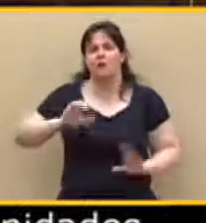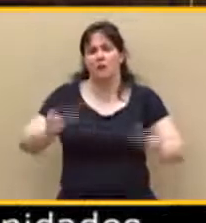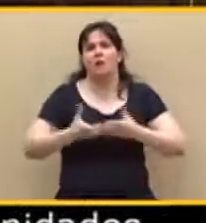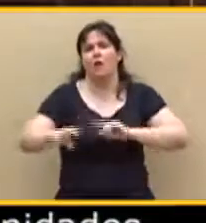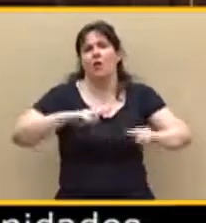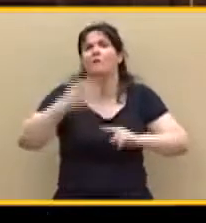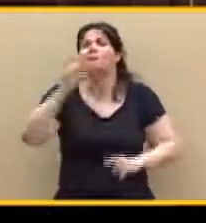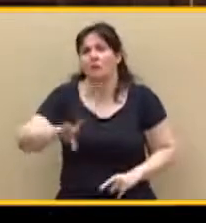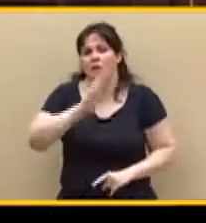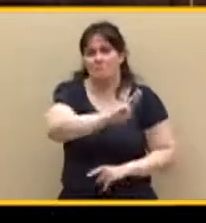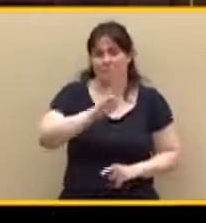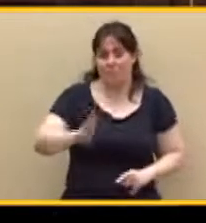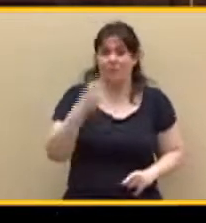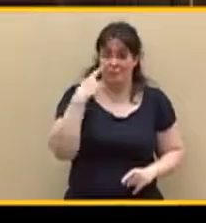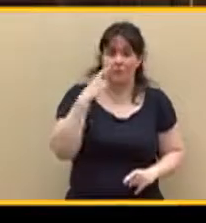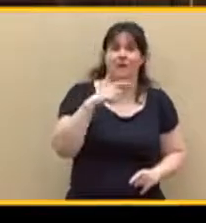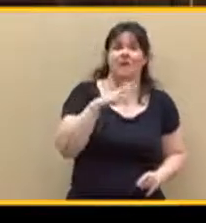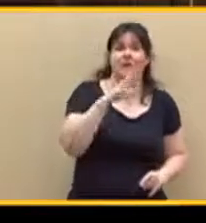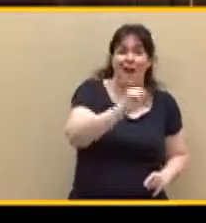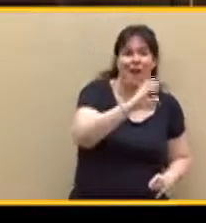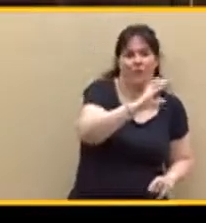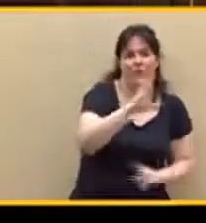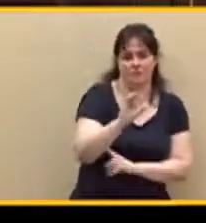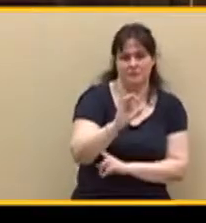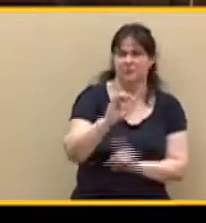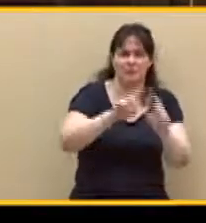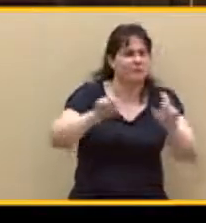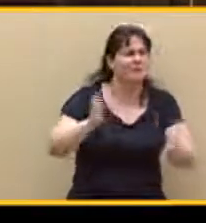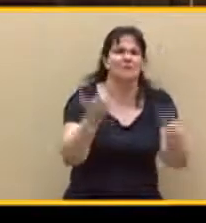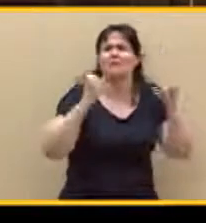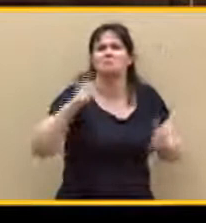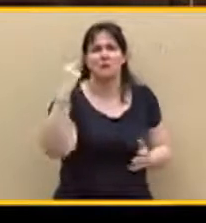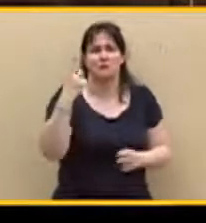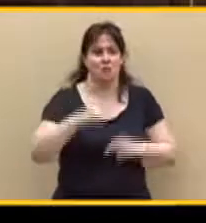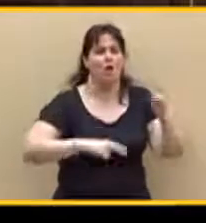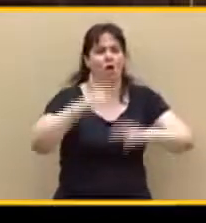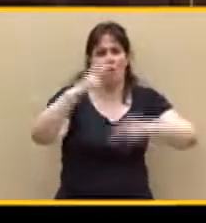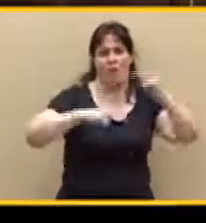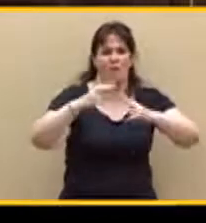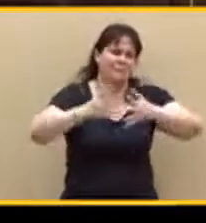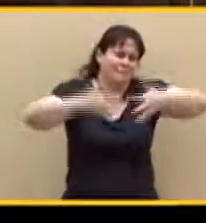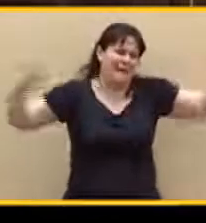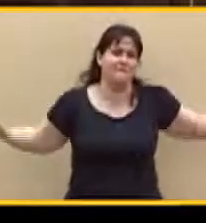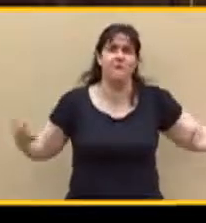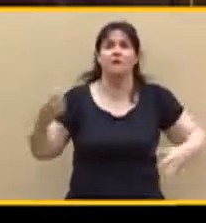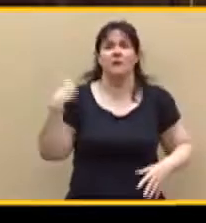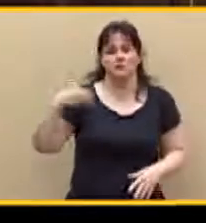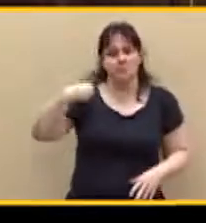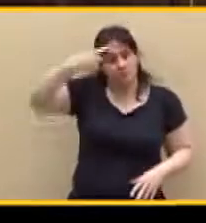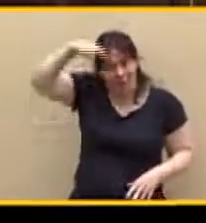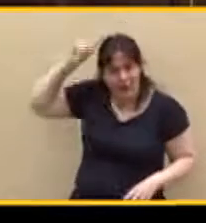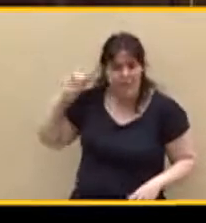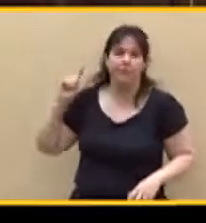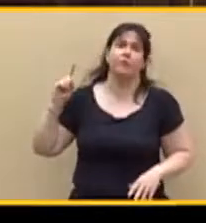seguimos. ACS, una de las empresas más beneficiadas por las obras faraónicas de Aguirre y Gallardón, con sobrecostes incluidos.